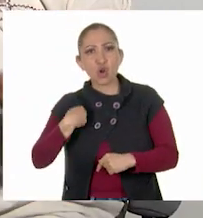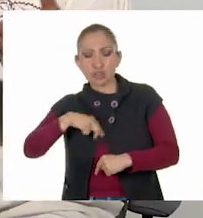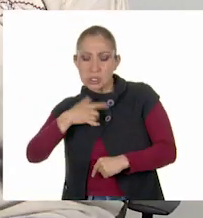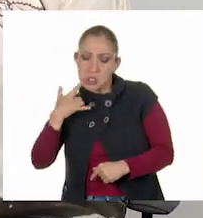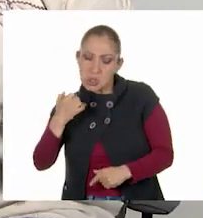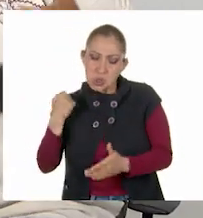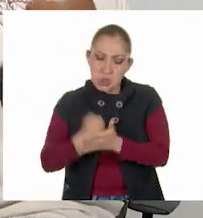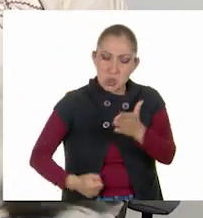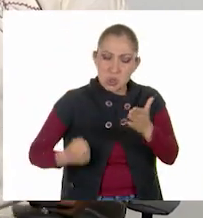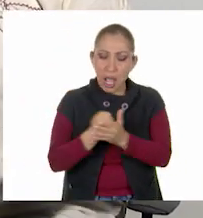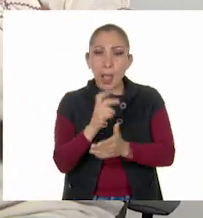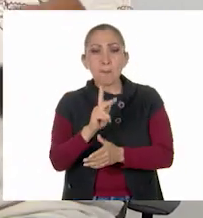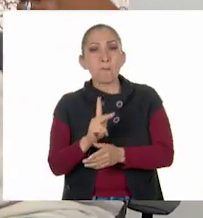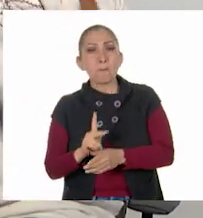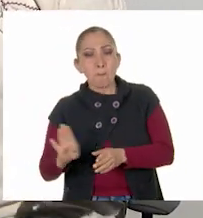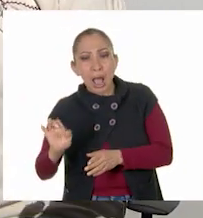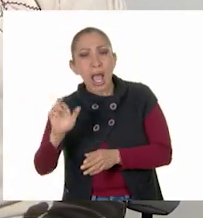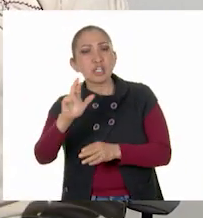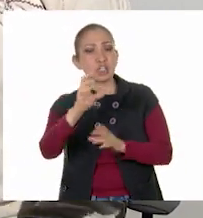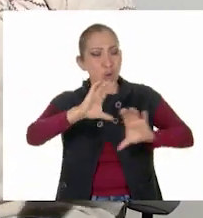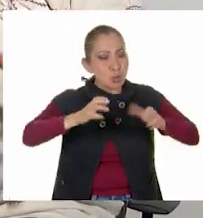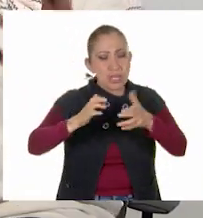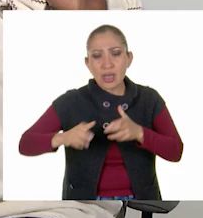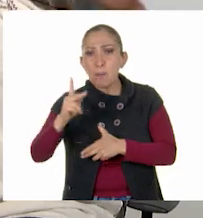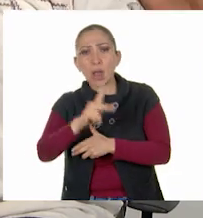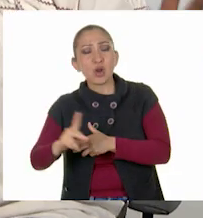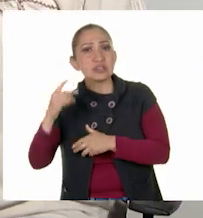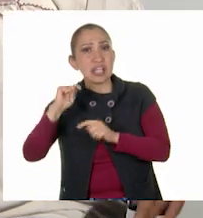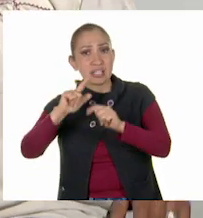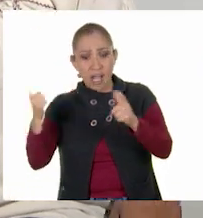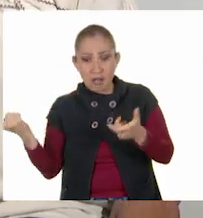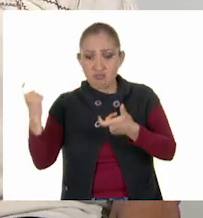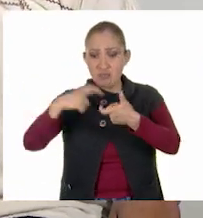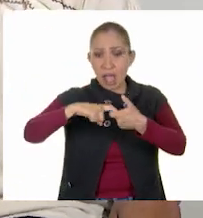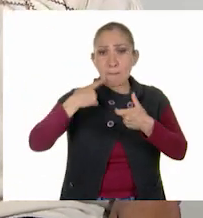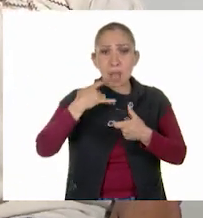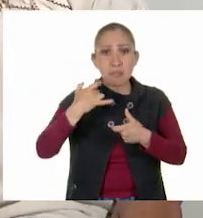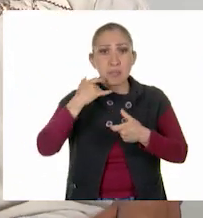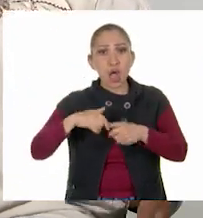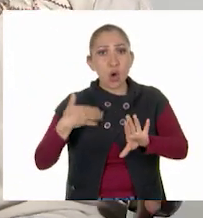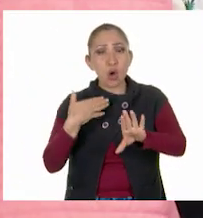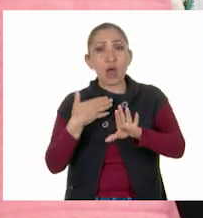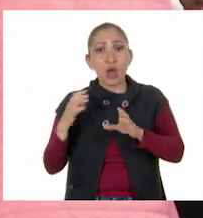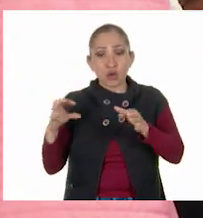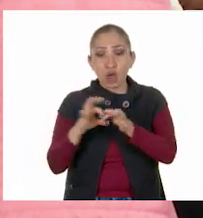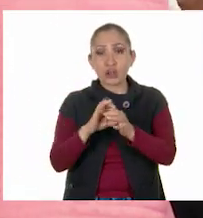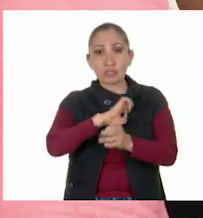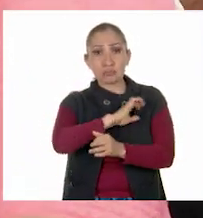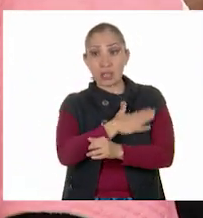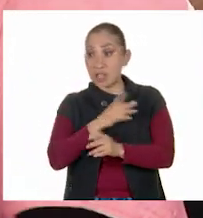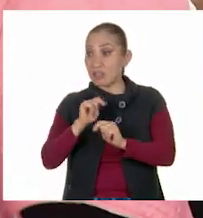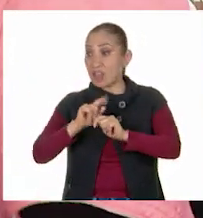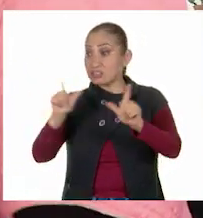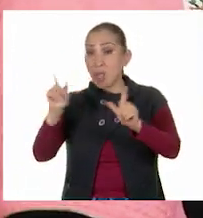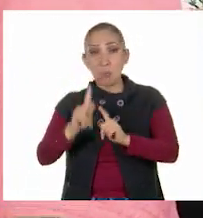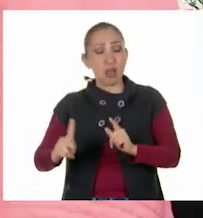peleamos, barrios, comunidades, pueblos de Tlaxcala que se sumaron a la lucha con los españoles. Tlaxcala es un